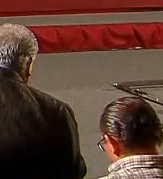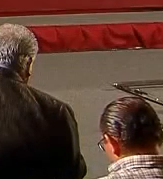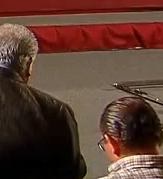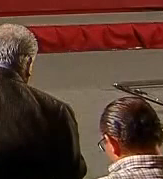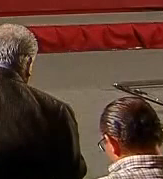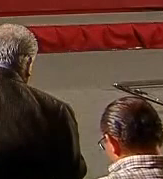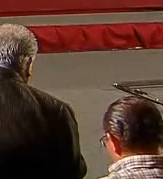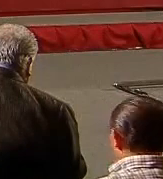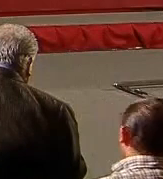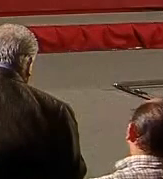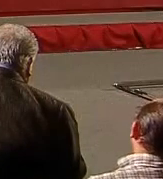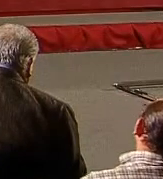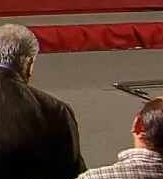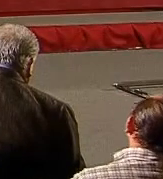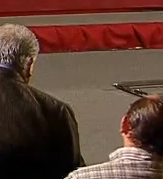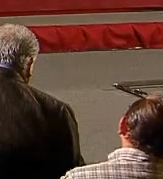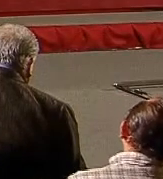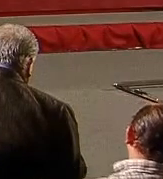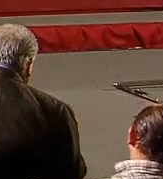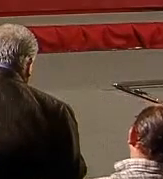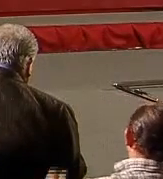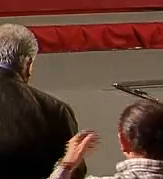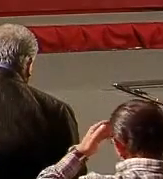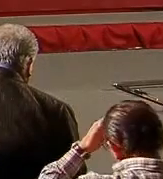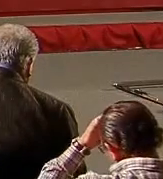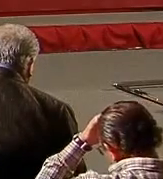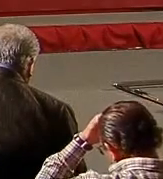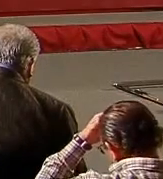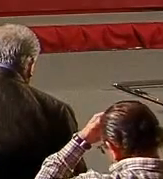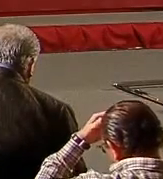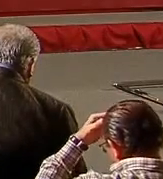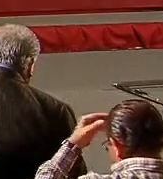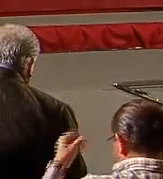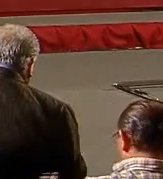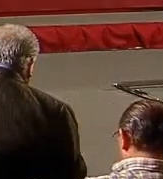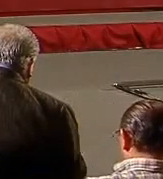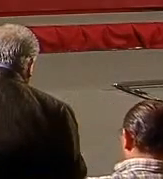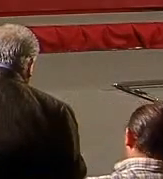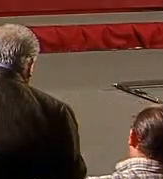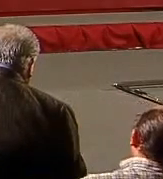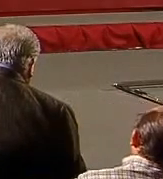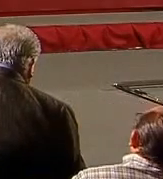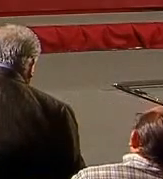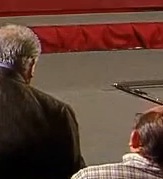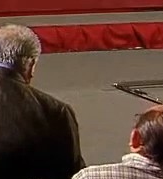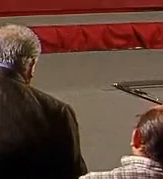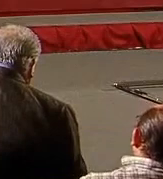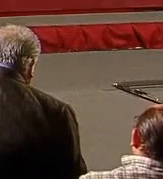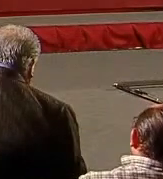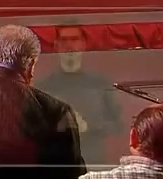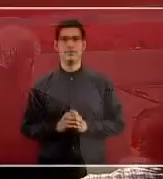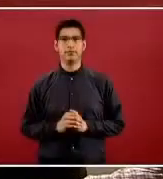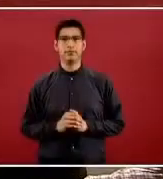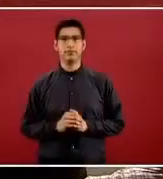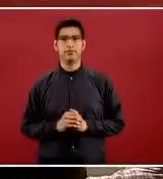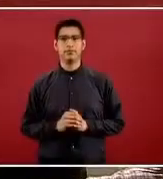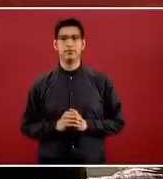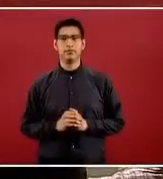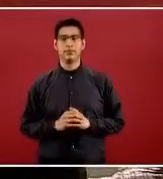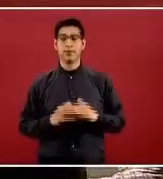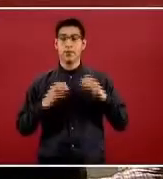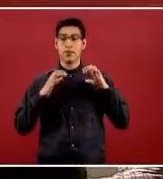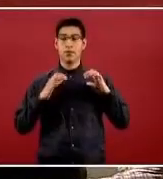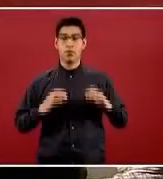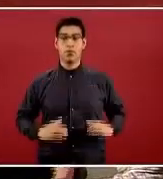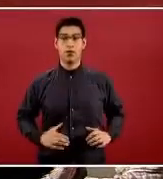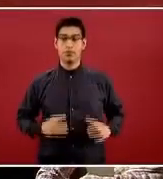esta señal? Es los anticuerpos que genera el organismo humano frente al virus.